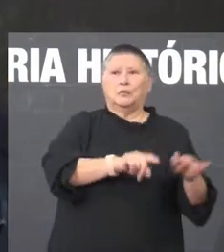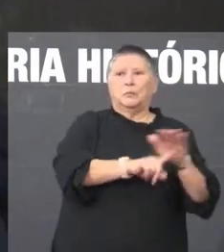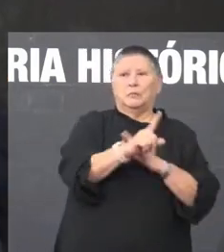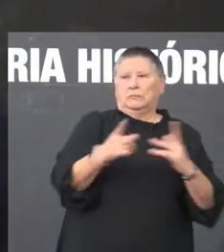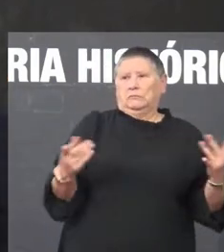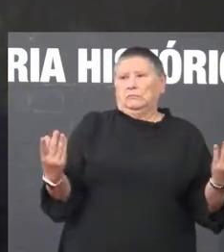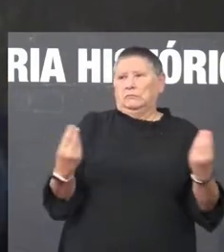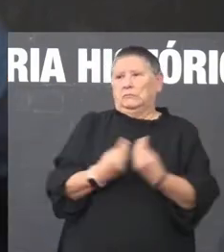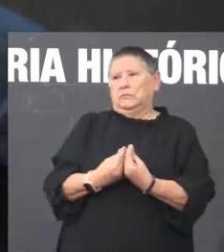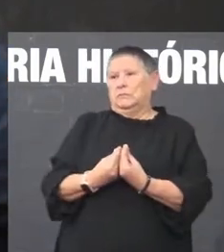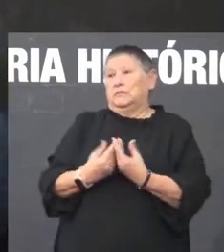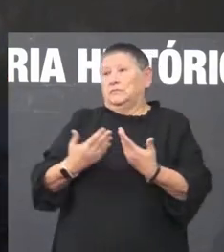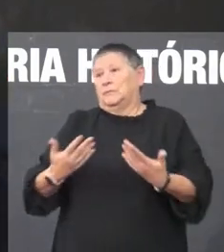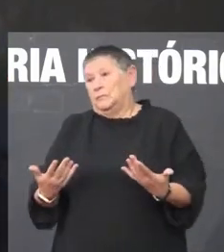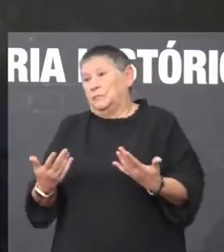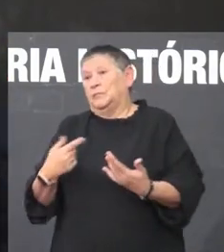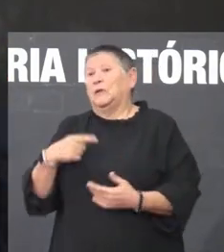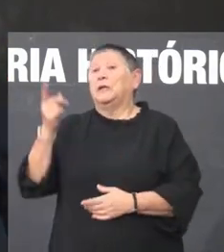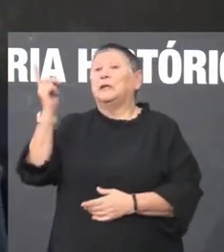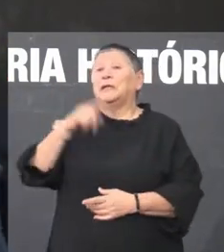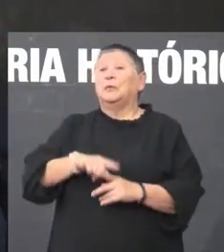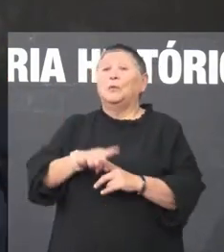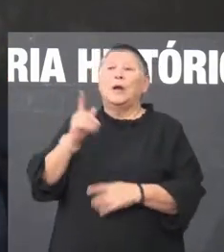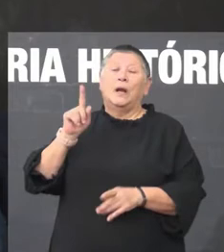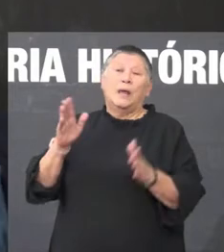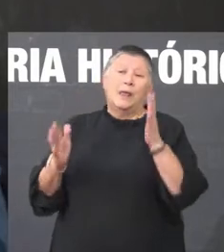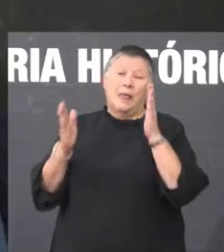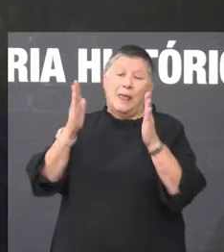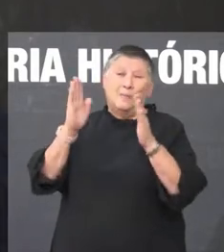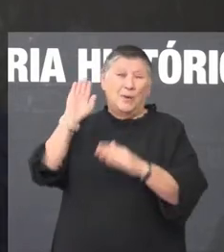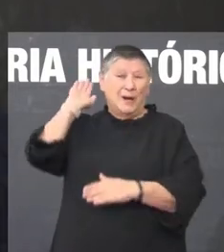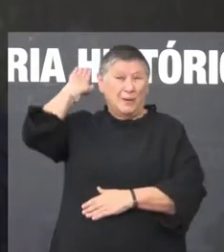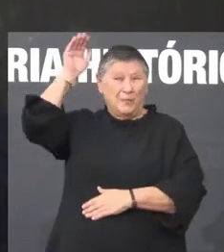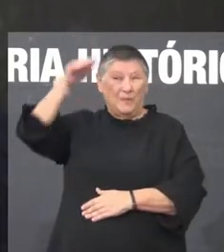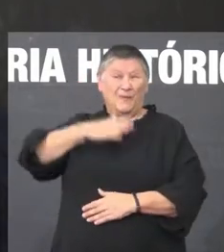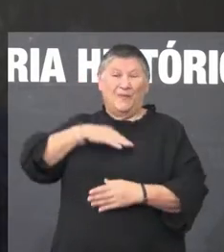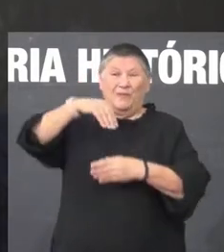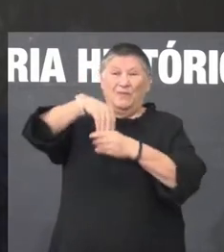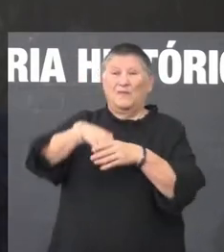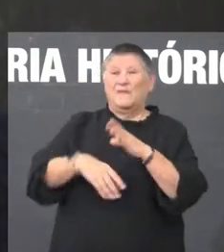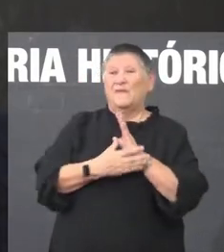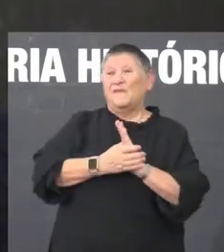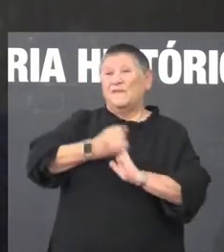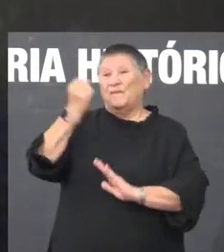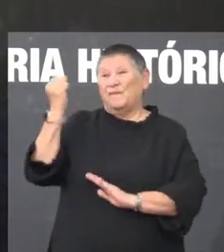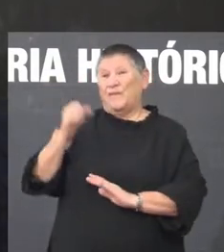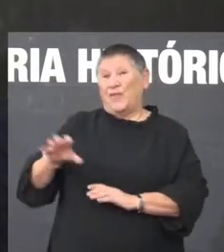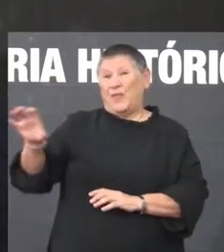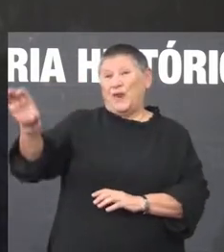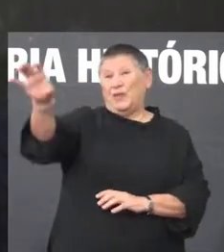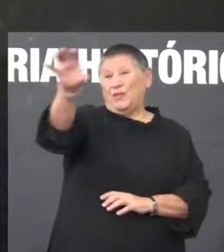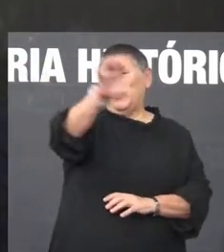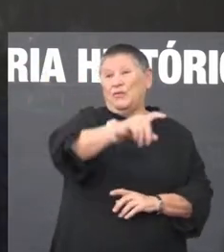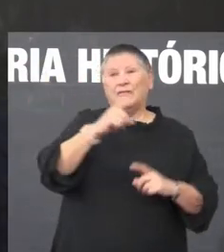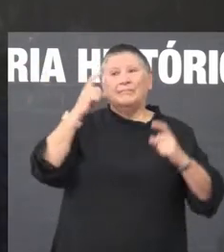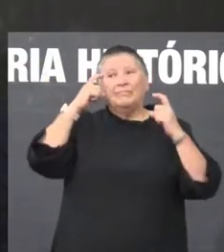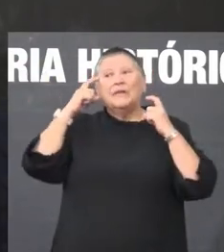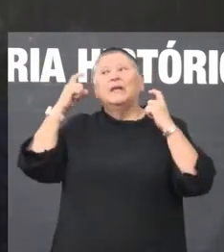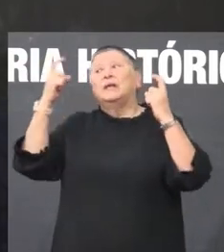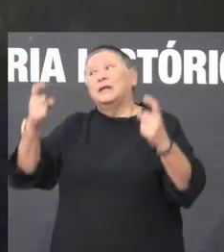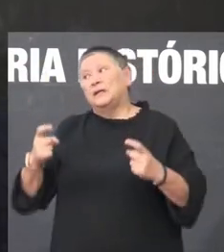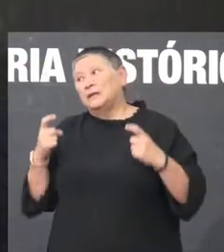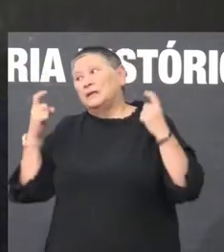hablo del republicanismo federal, que lo intentó en